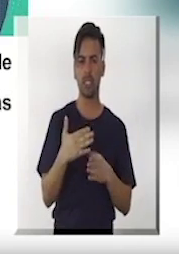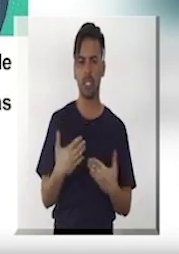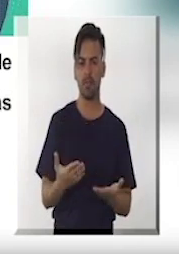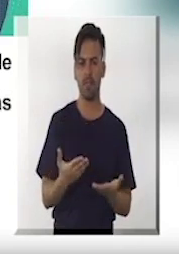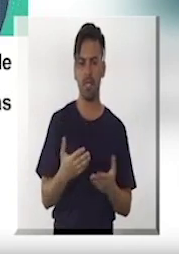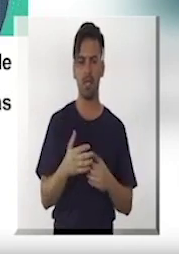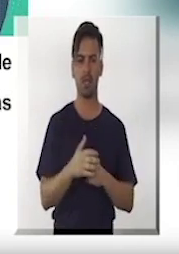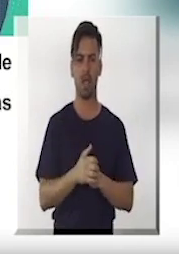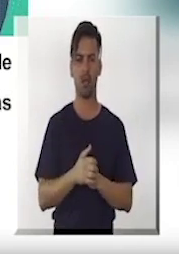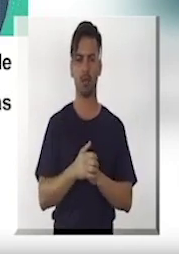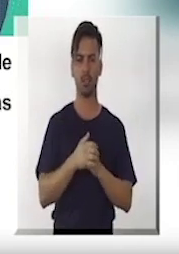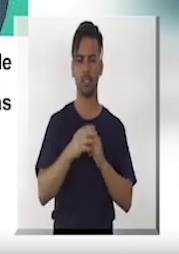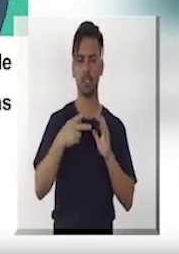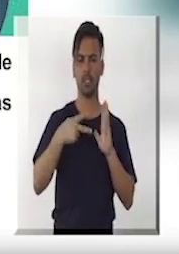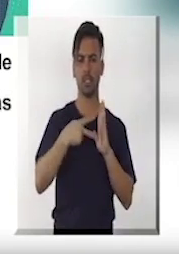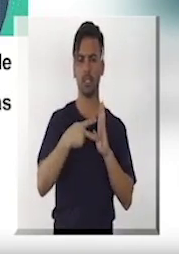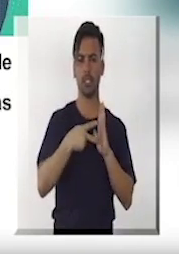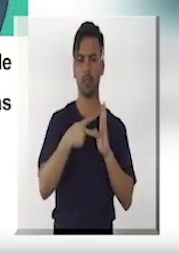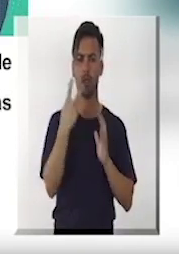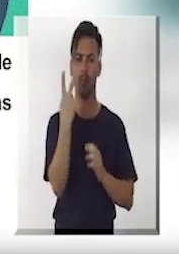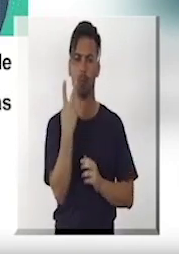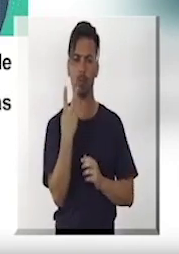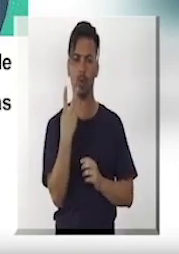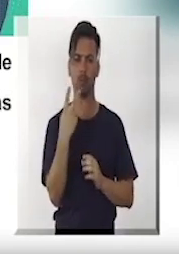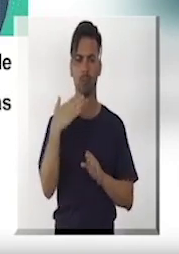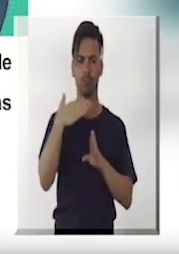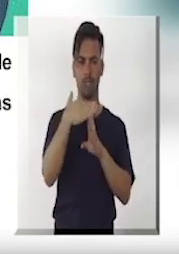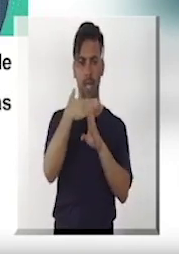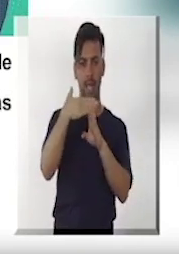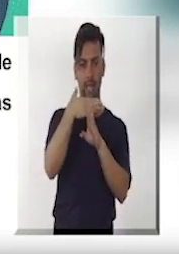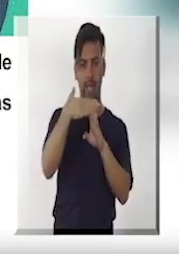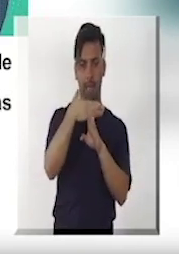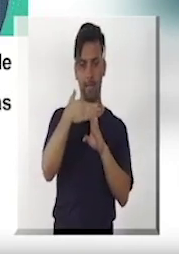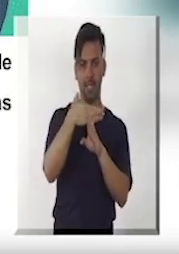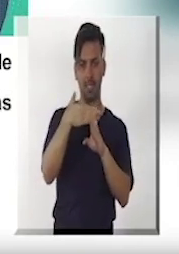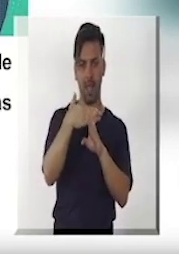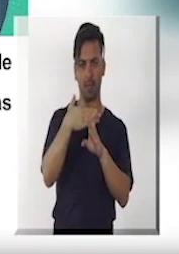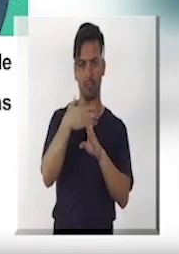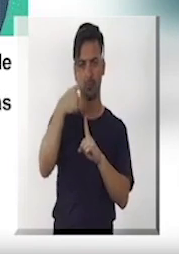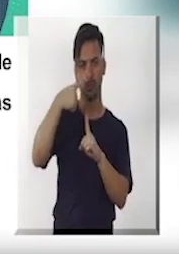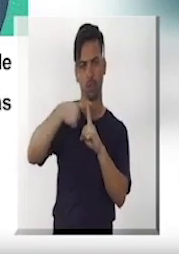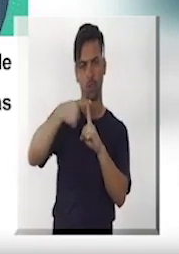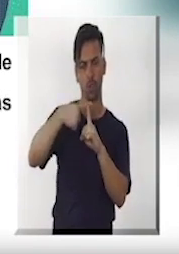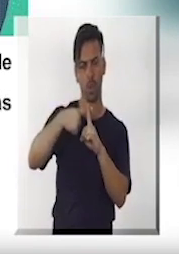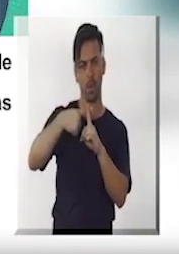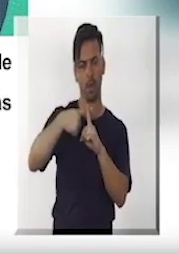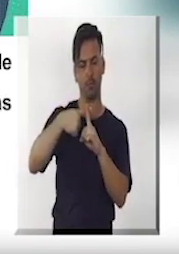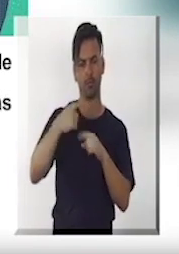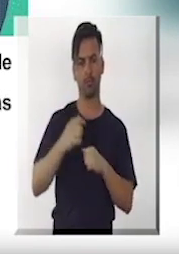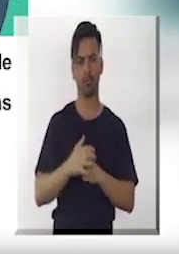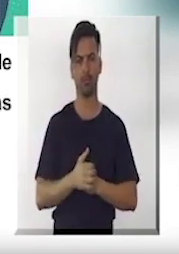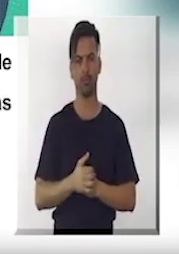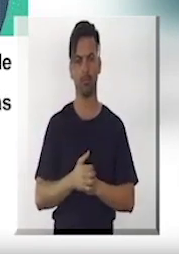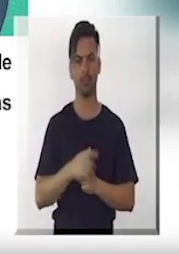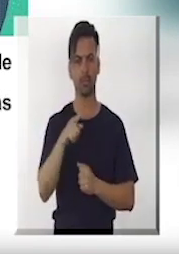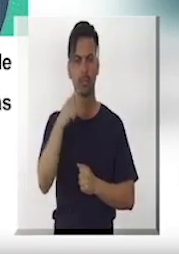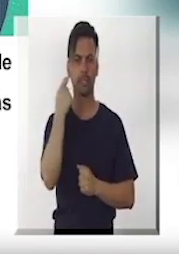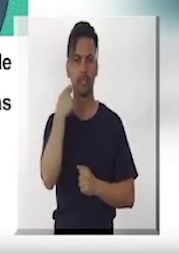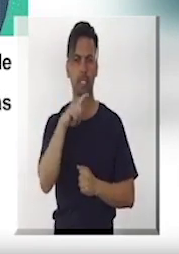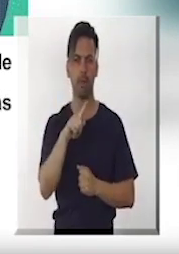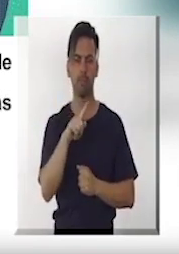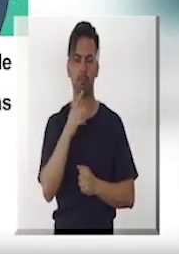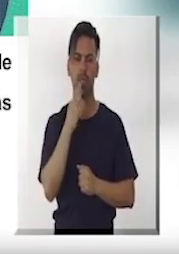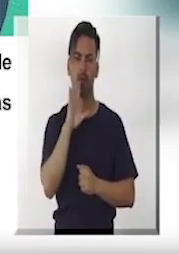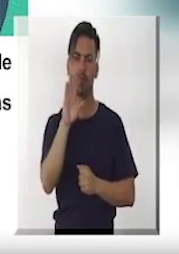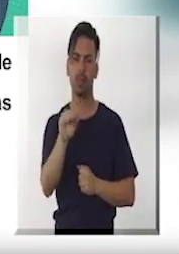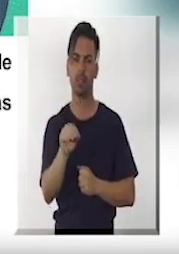que está dividido por 2, yo pudiera decir que es la mitad de esa suma. Pero también yo pudiera decir